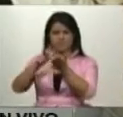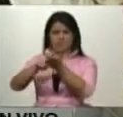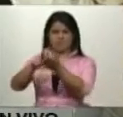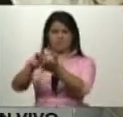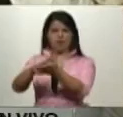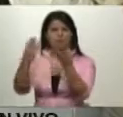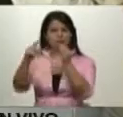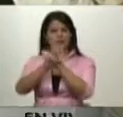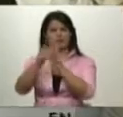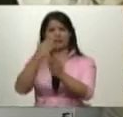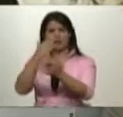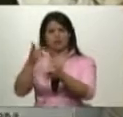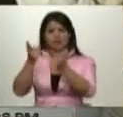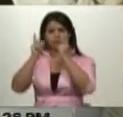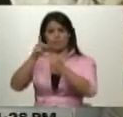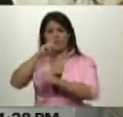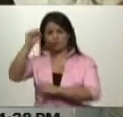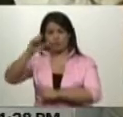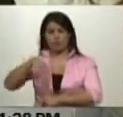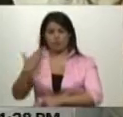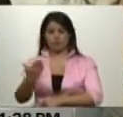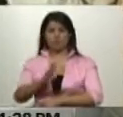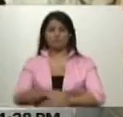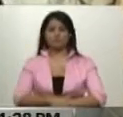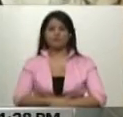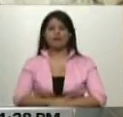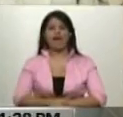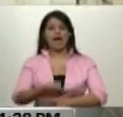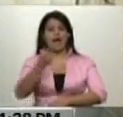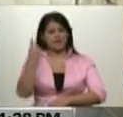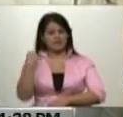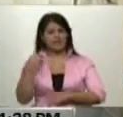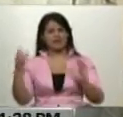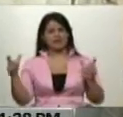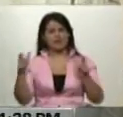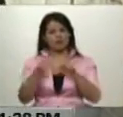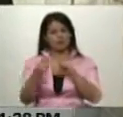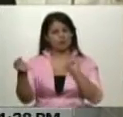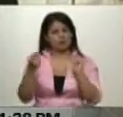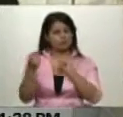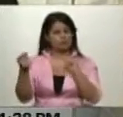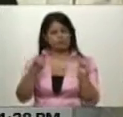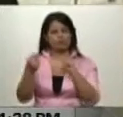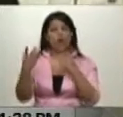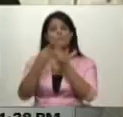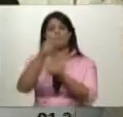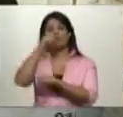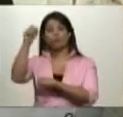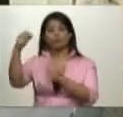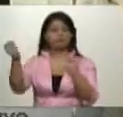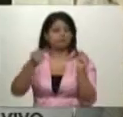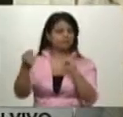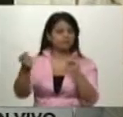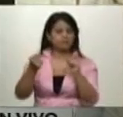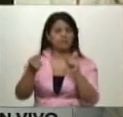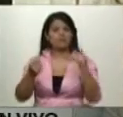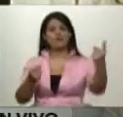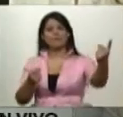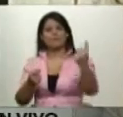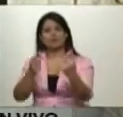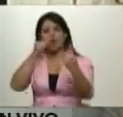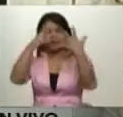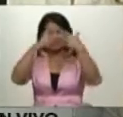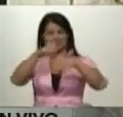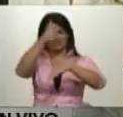meses diversas leyes. Ayer tuvimos una larga reunión con el presidente Nicolás Maduro, nos acompañó el procurador general,